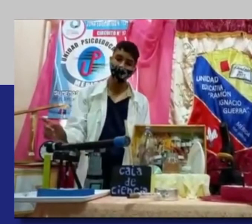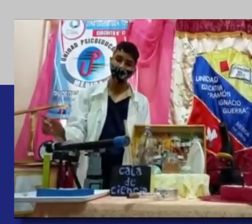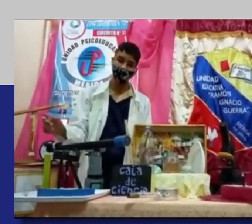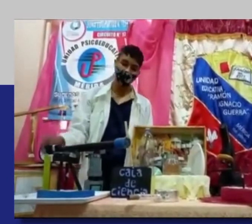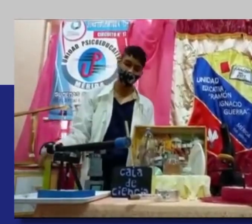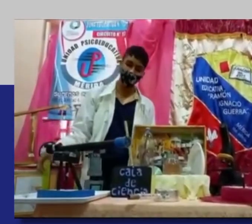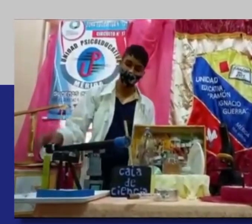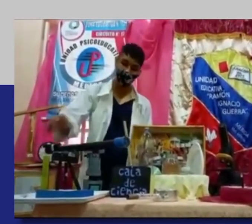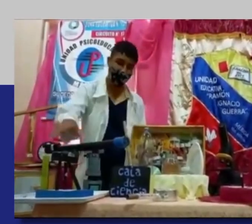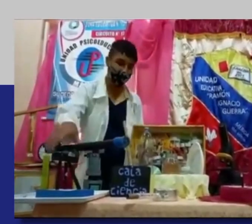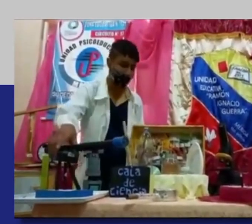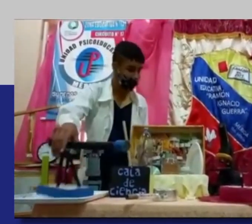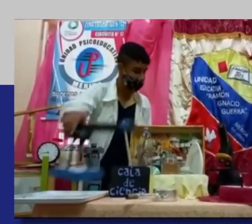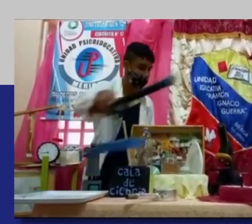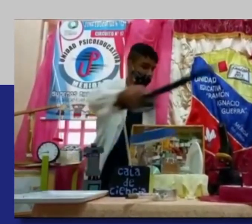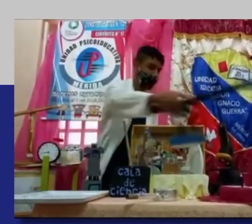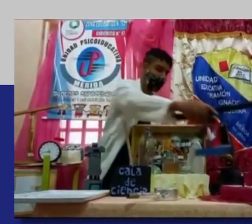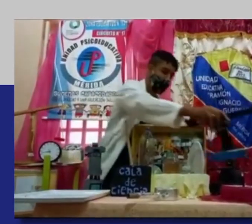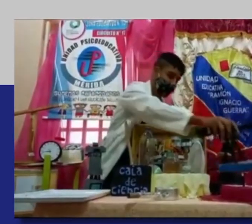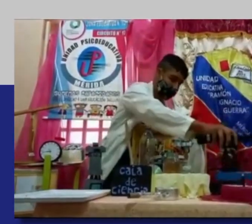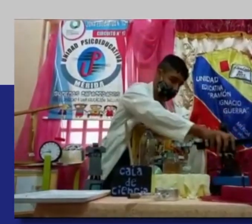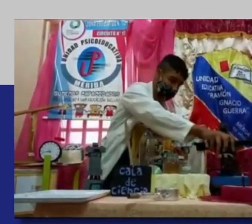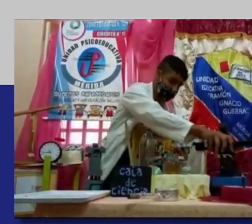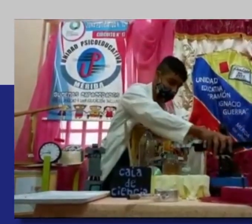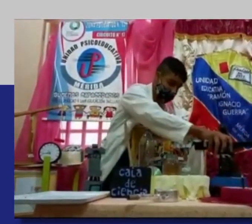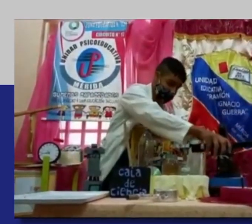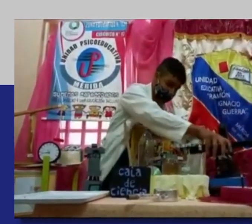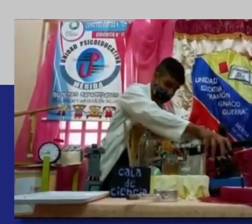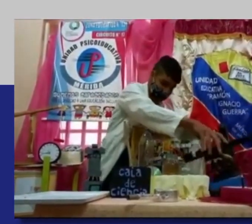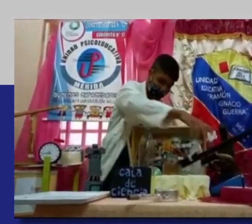de los experimentos que voy a hacer es de la fuerza del agua,